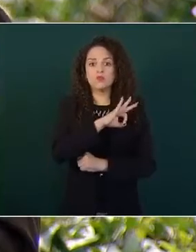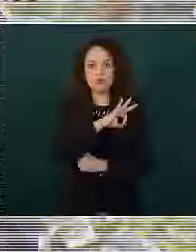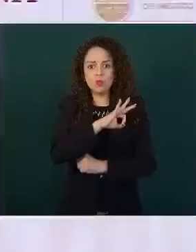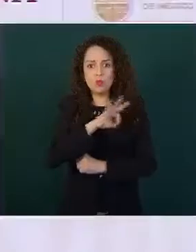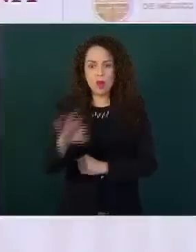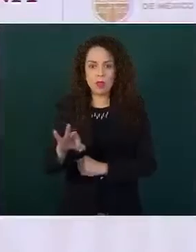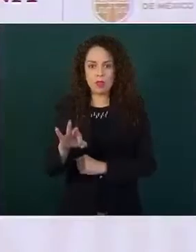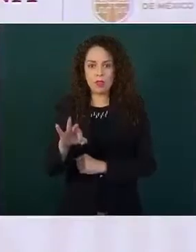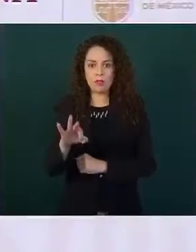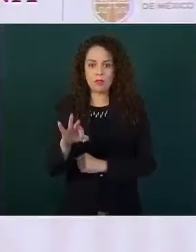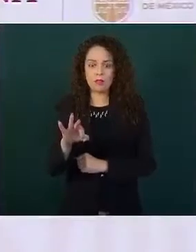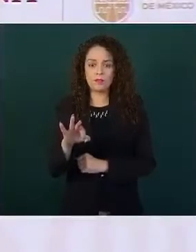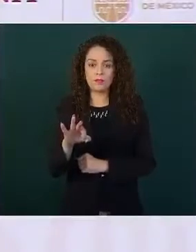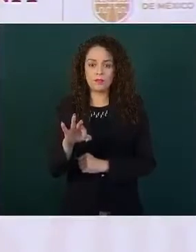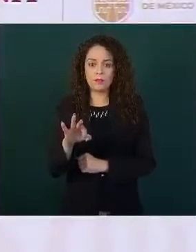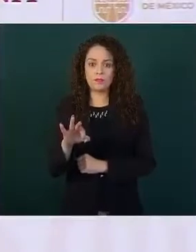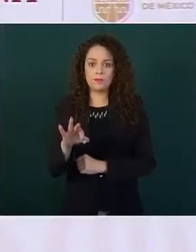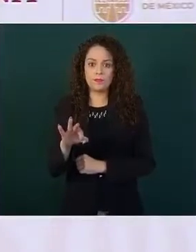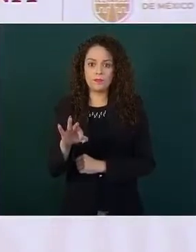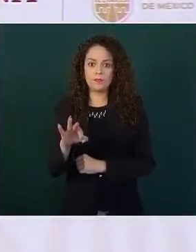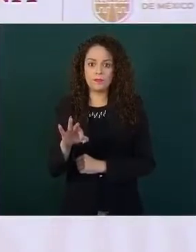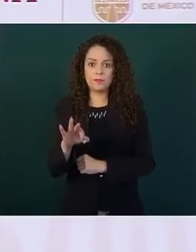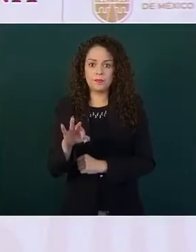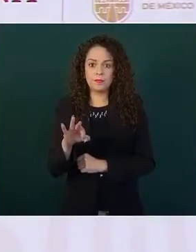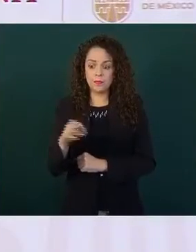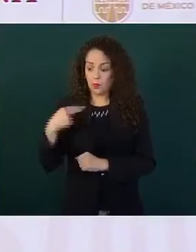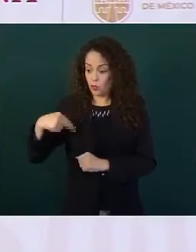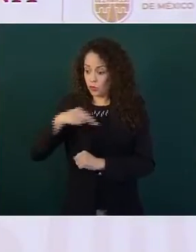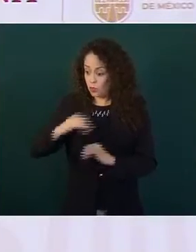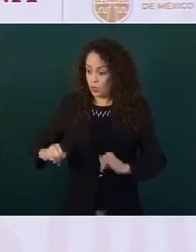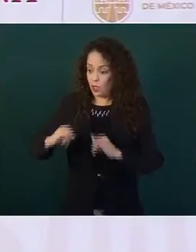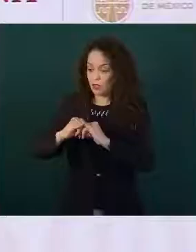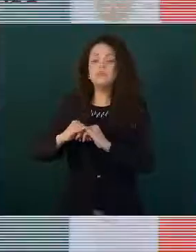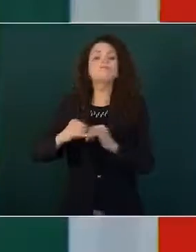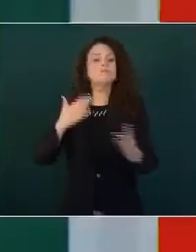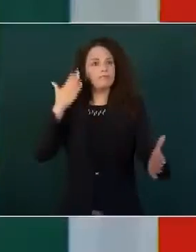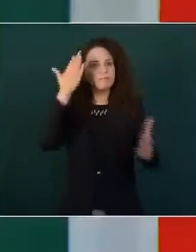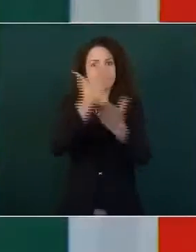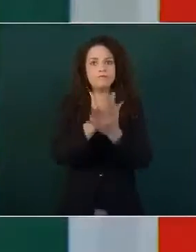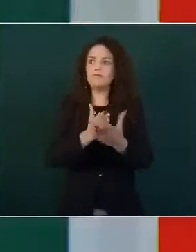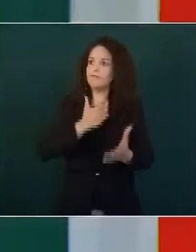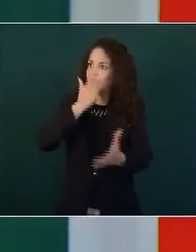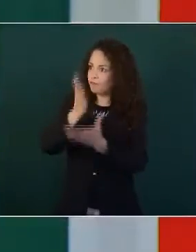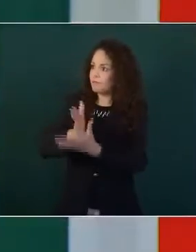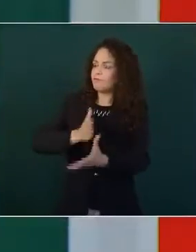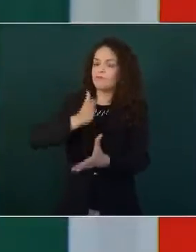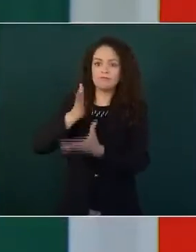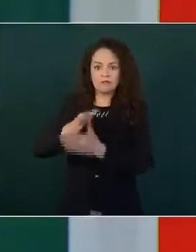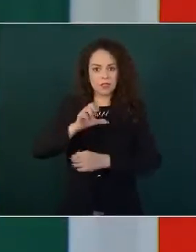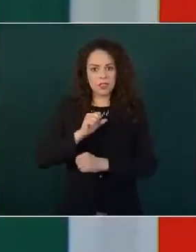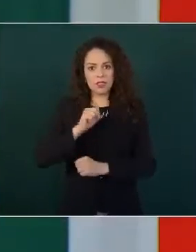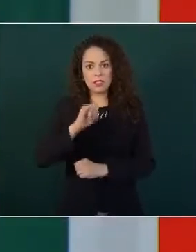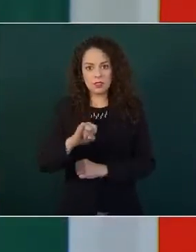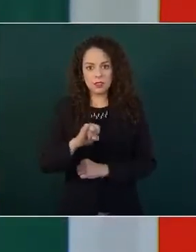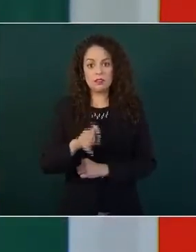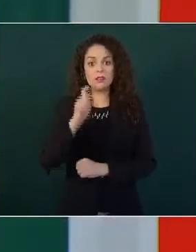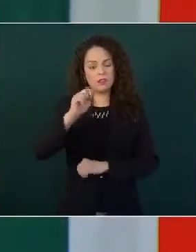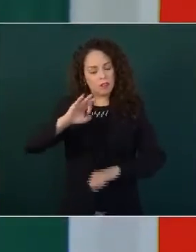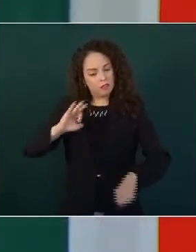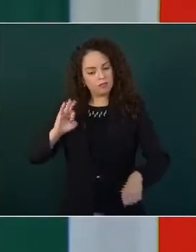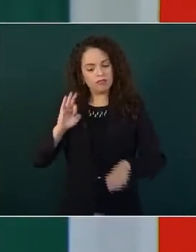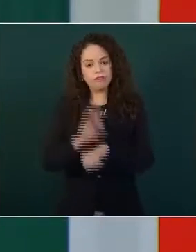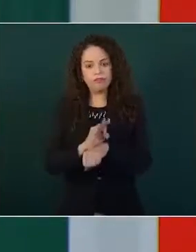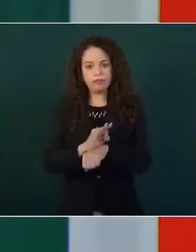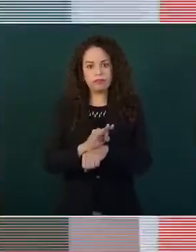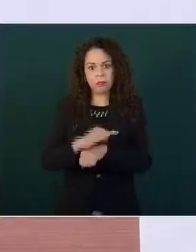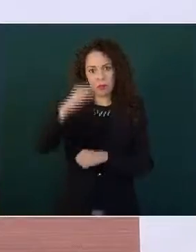alcance social que tiene nuestra institución y que se traduce en firme respaldo y esperanza para